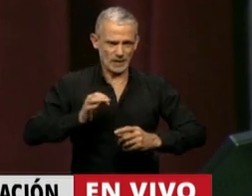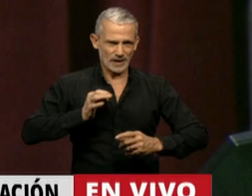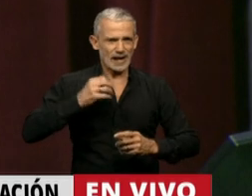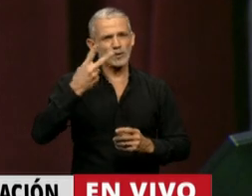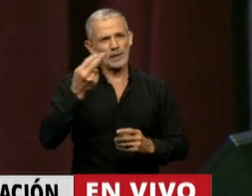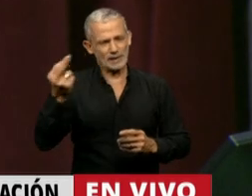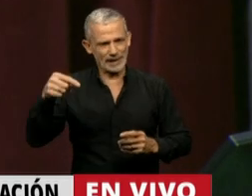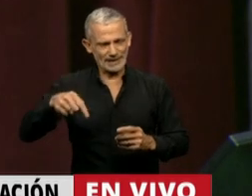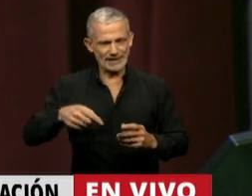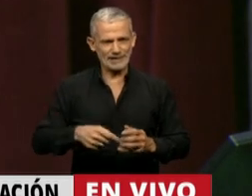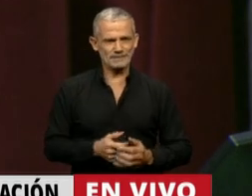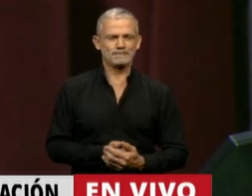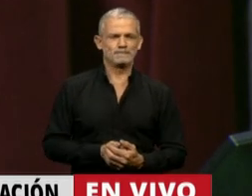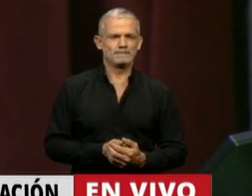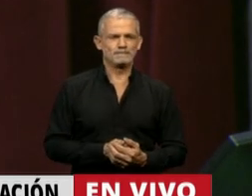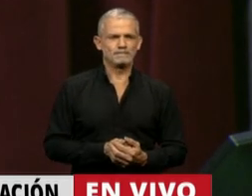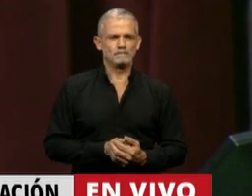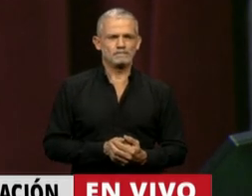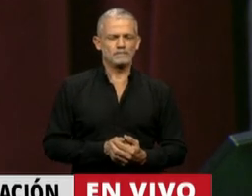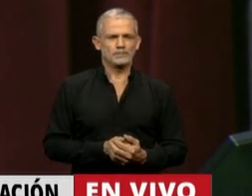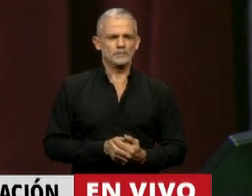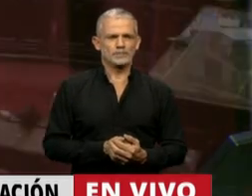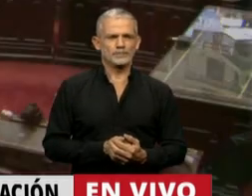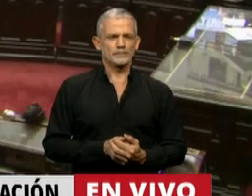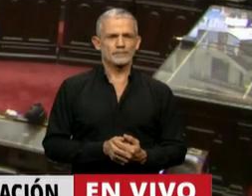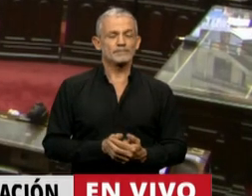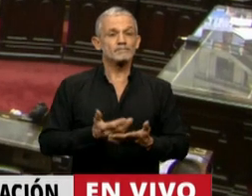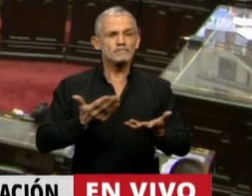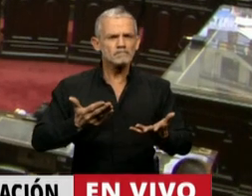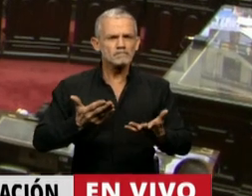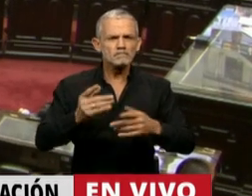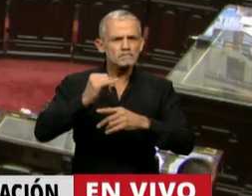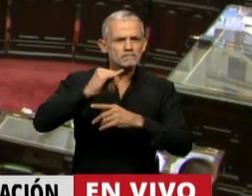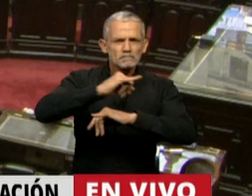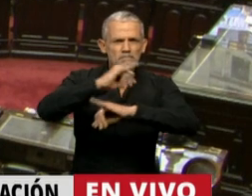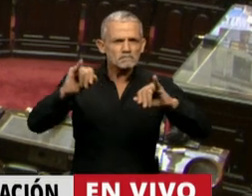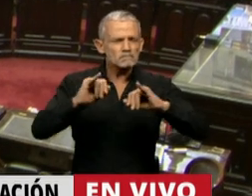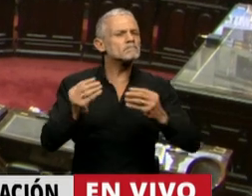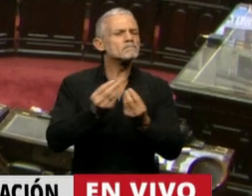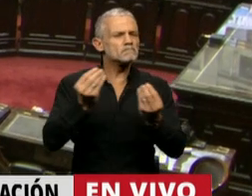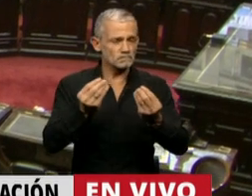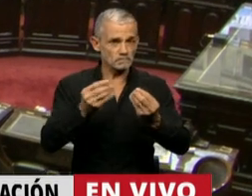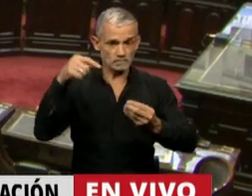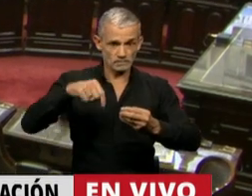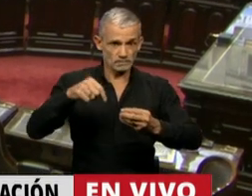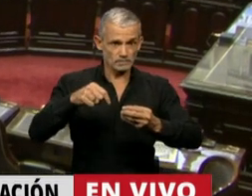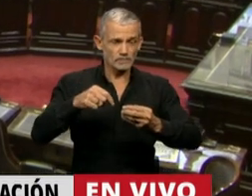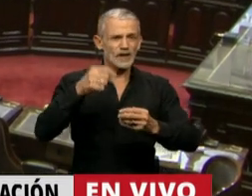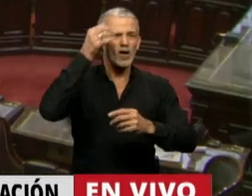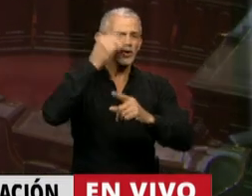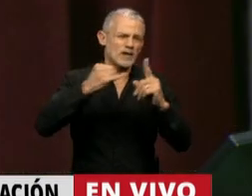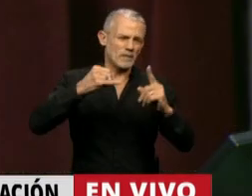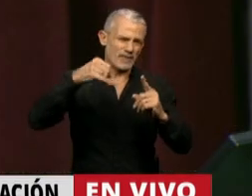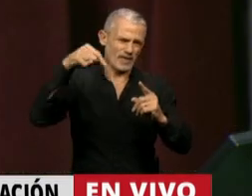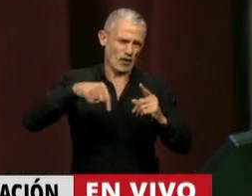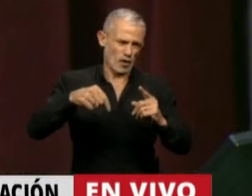de septiembre del 2020 y comunicarles que siendo las 030 del día